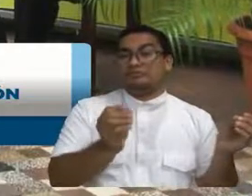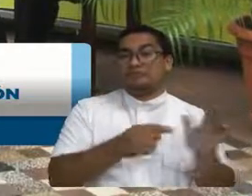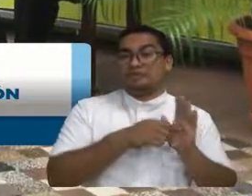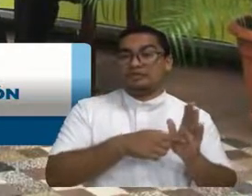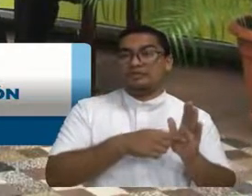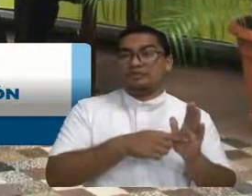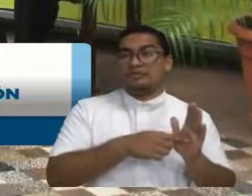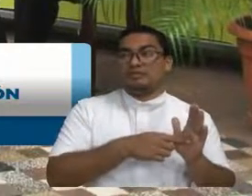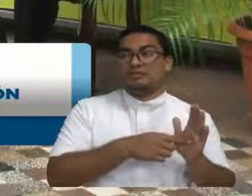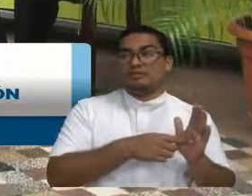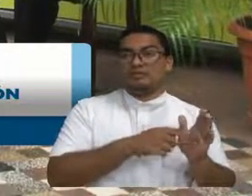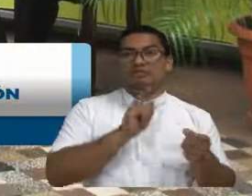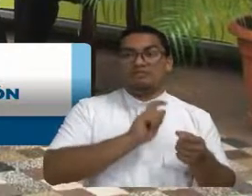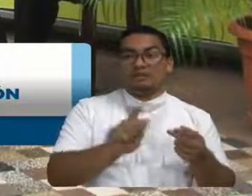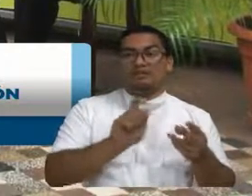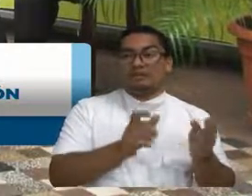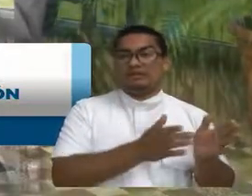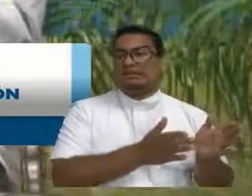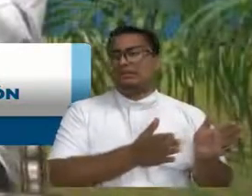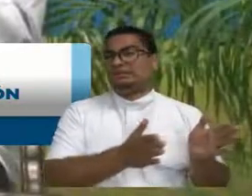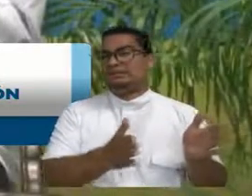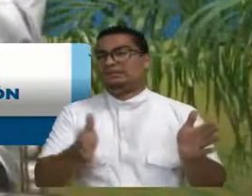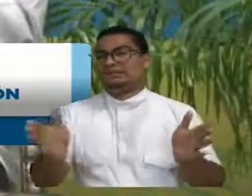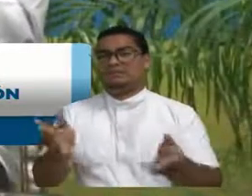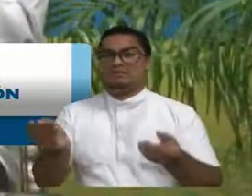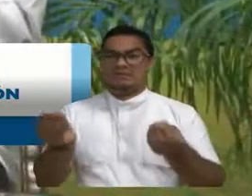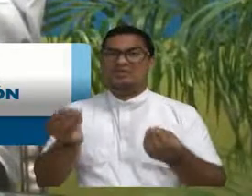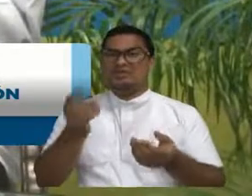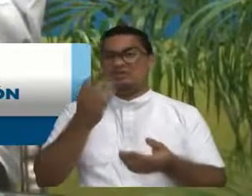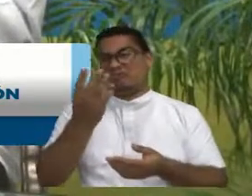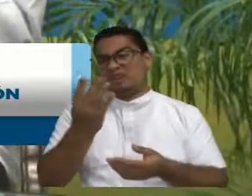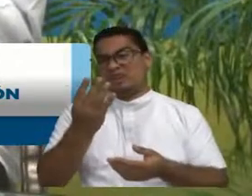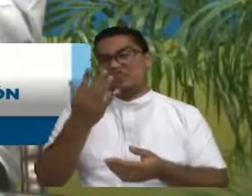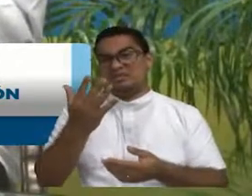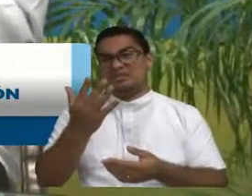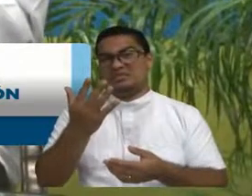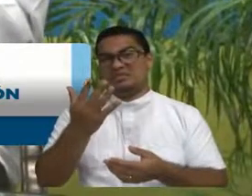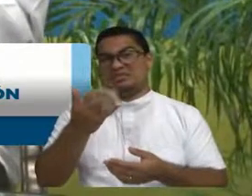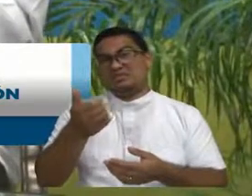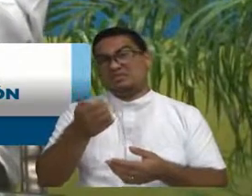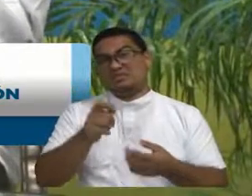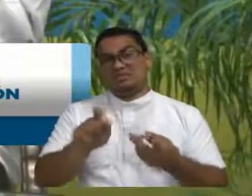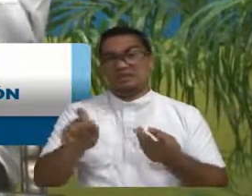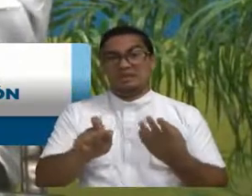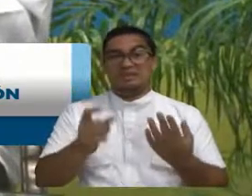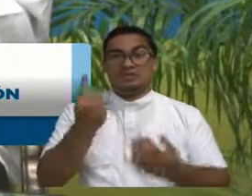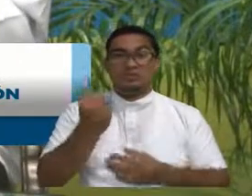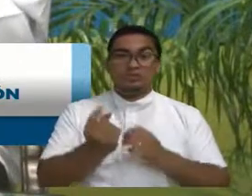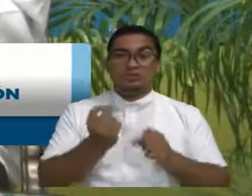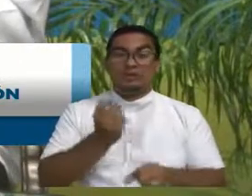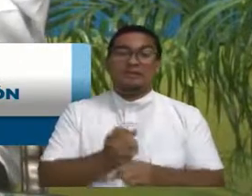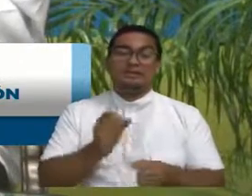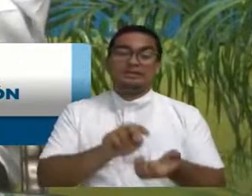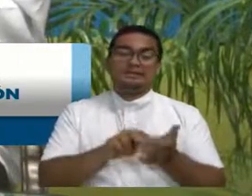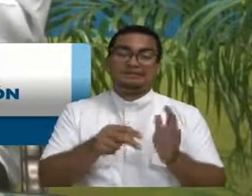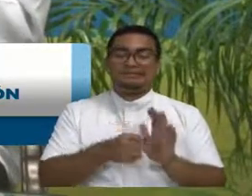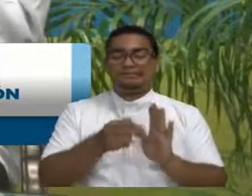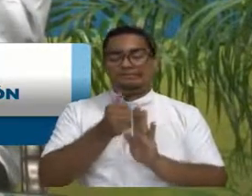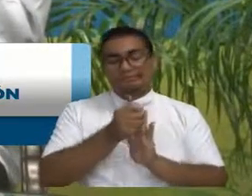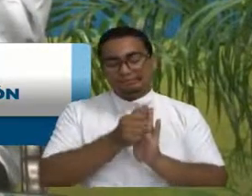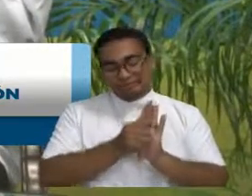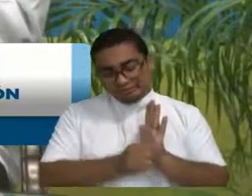los próximos meses, hasta puede ser 4 o 5 meses, hasta un año puede durar, esto ya le llamamos depresión, y donde